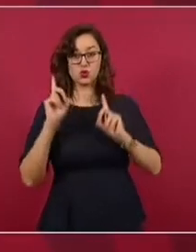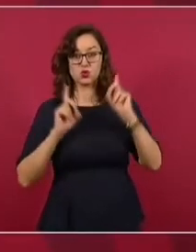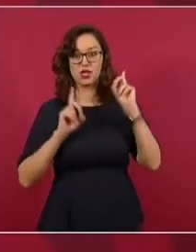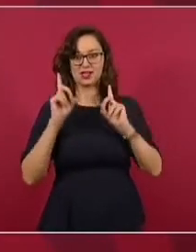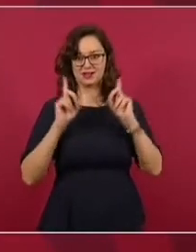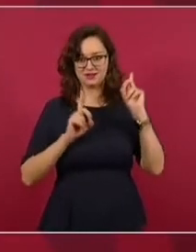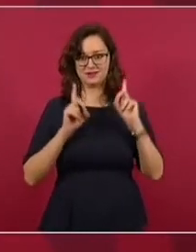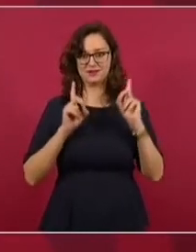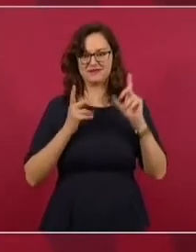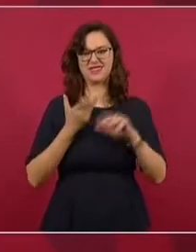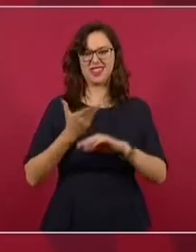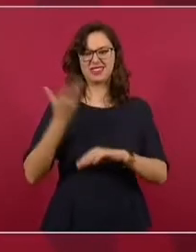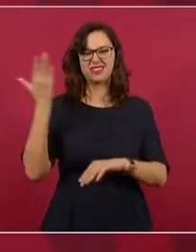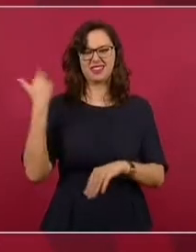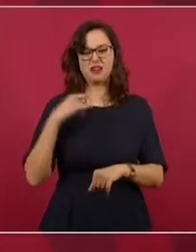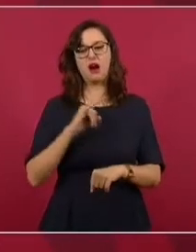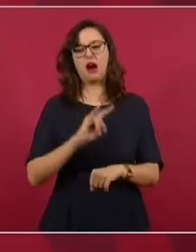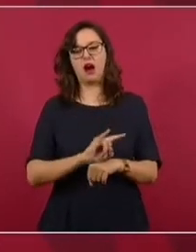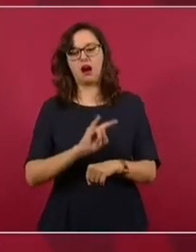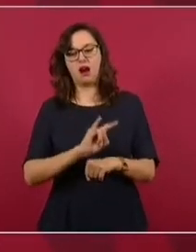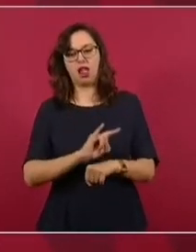Acabo de ver hace